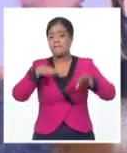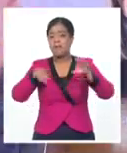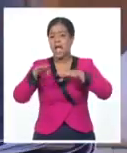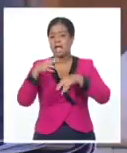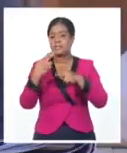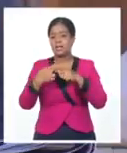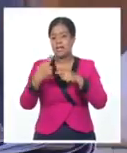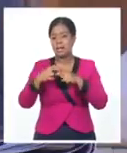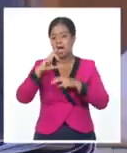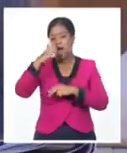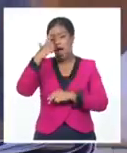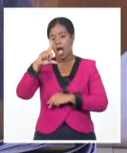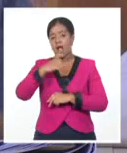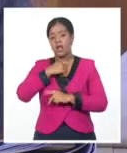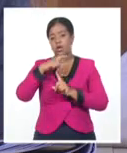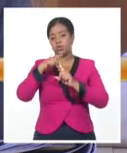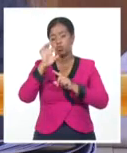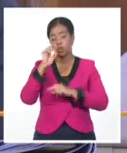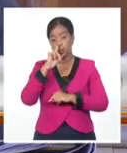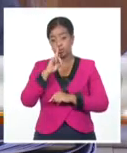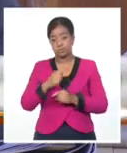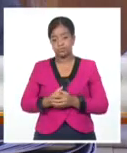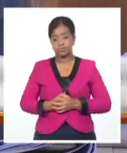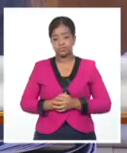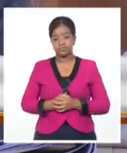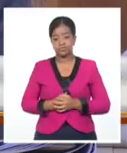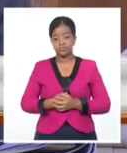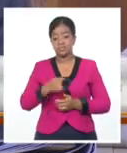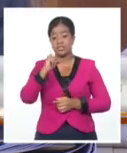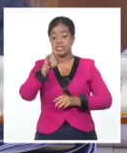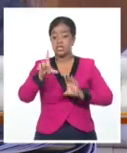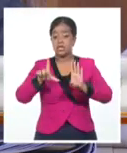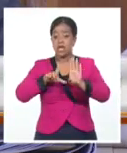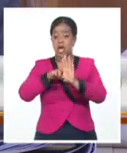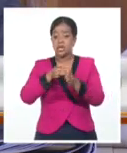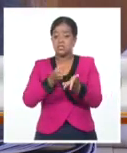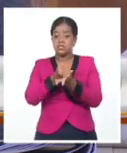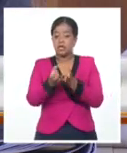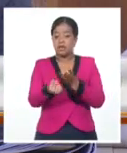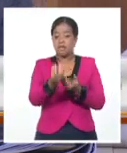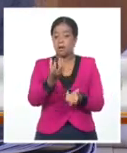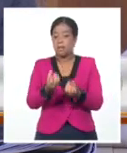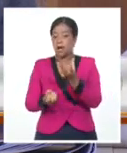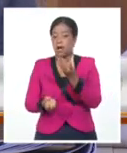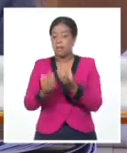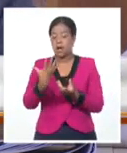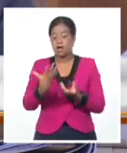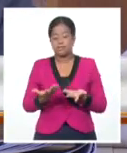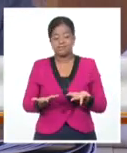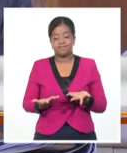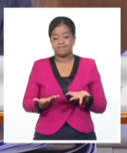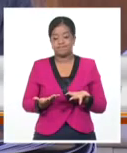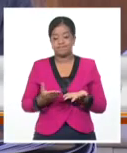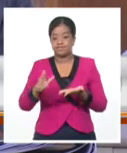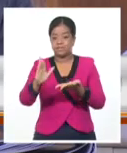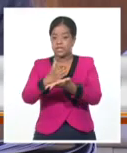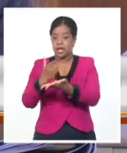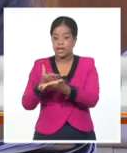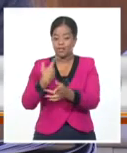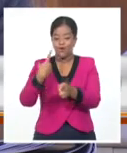Caletón. No puede ser que se erradiquen las ilegalidades y sigan surgiendo otras. Pero lo peor es que en el propio